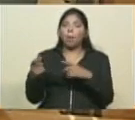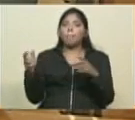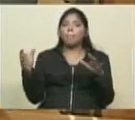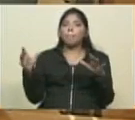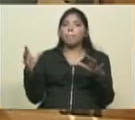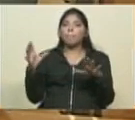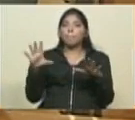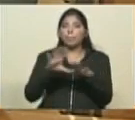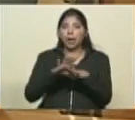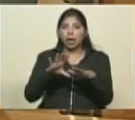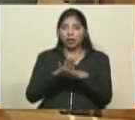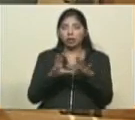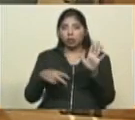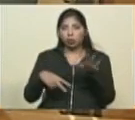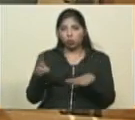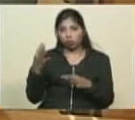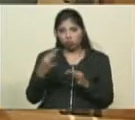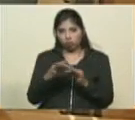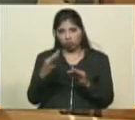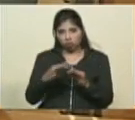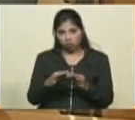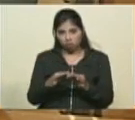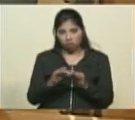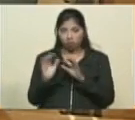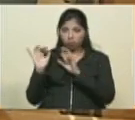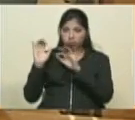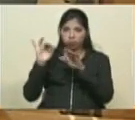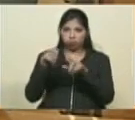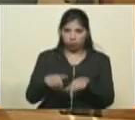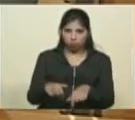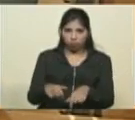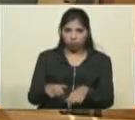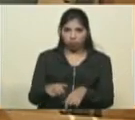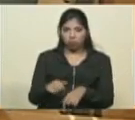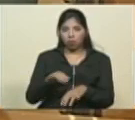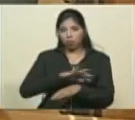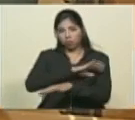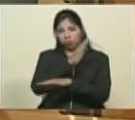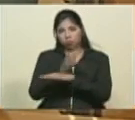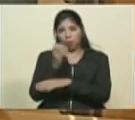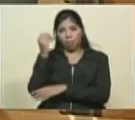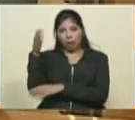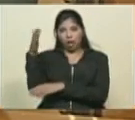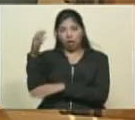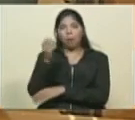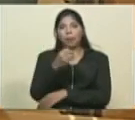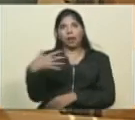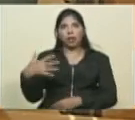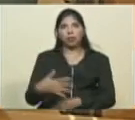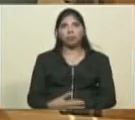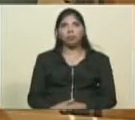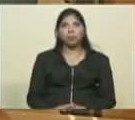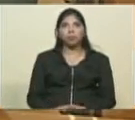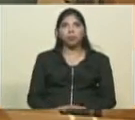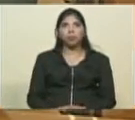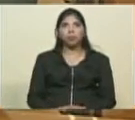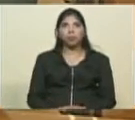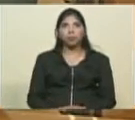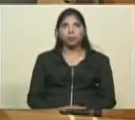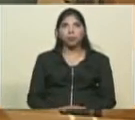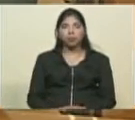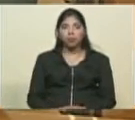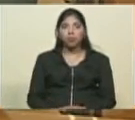martes 12 de septiembre en el Palacio Federal Legislativo. Por ser este acto un registro sucinto de lo acontecido en el